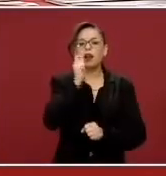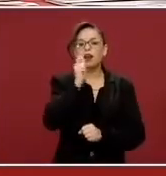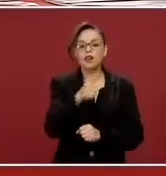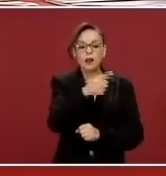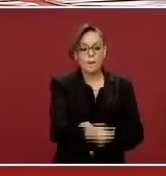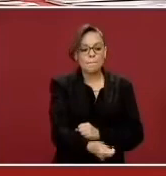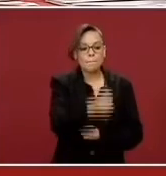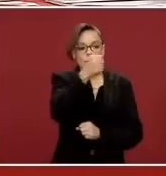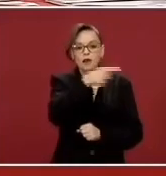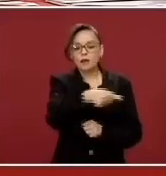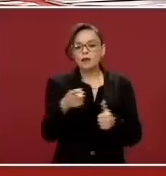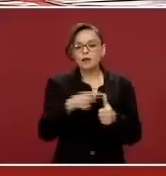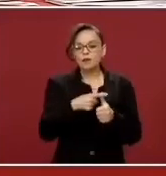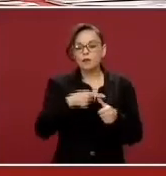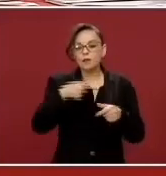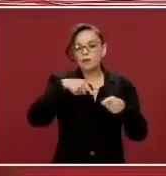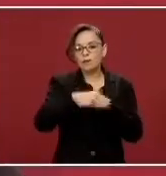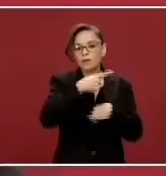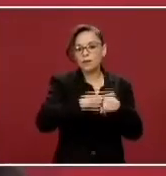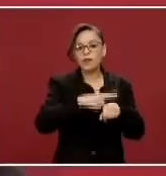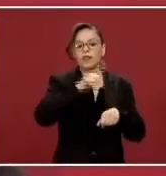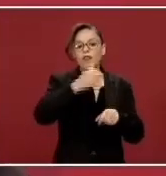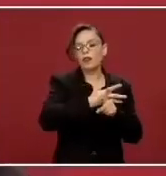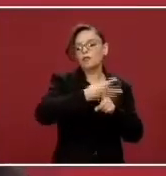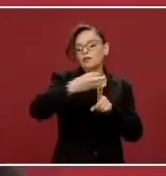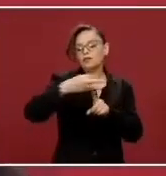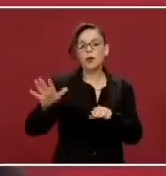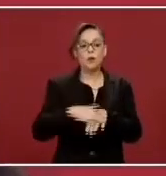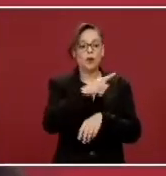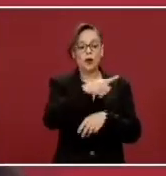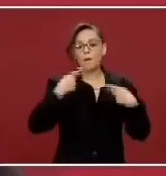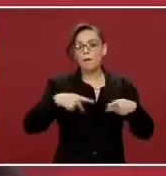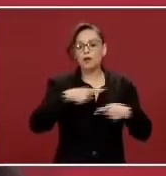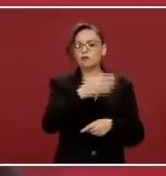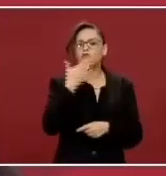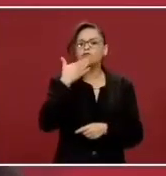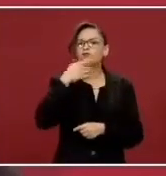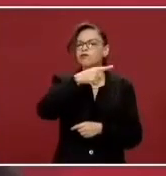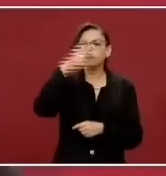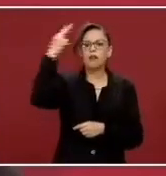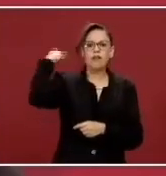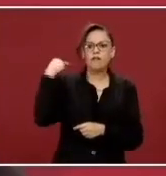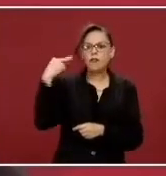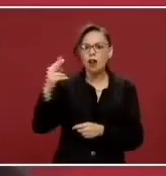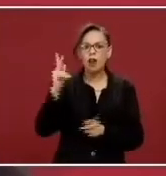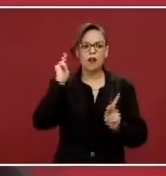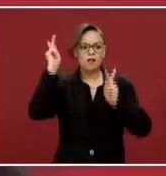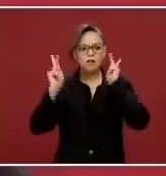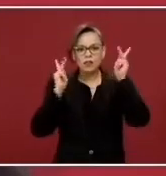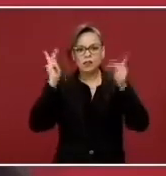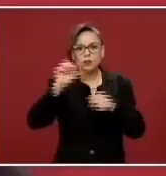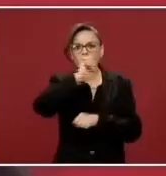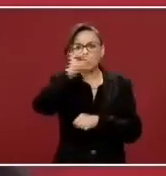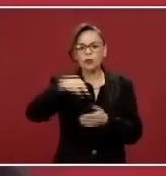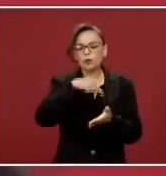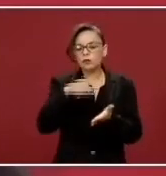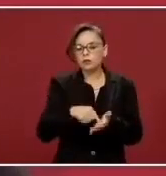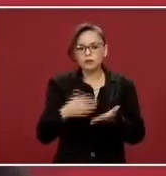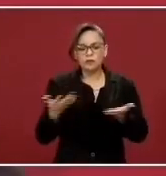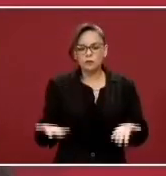de contagio. La persona no tiene antecedentes de viaje, la persona no tiene antecedentes de visita y la persona no